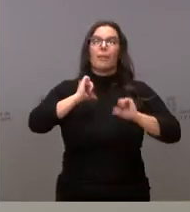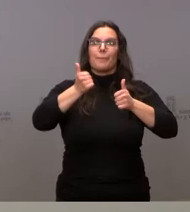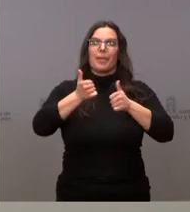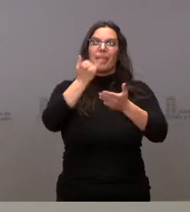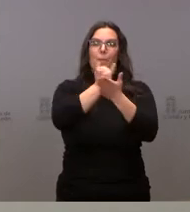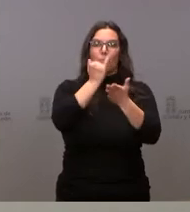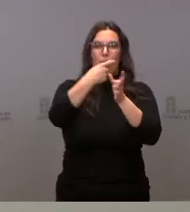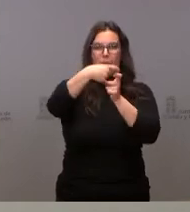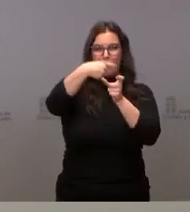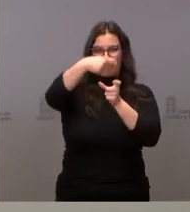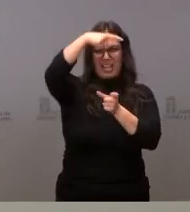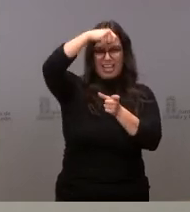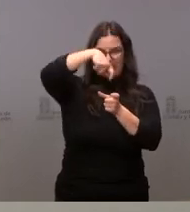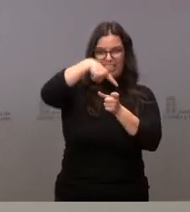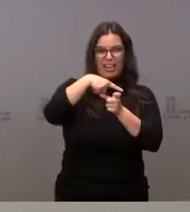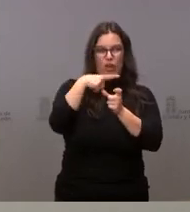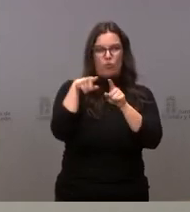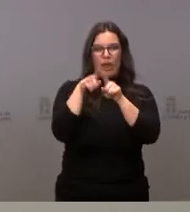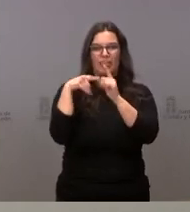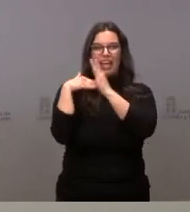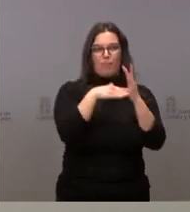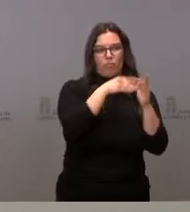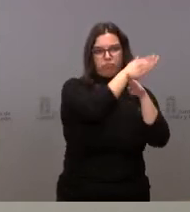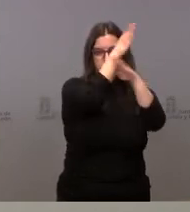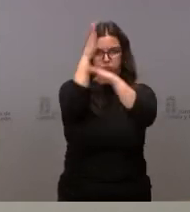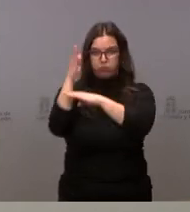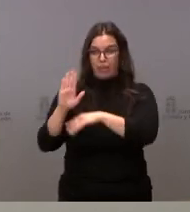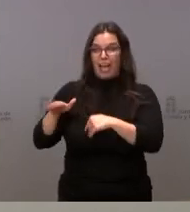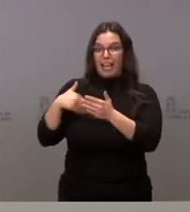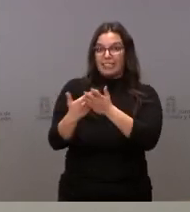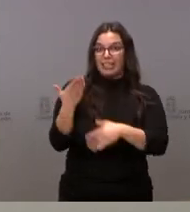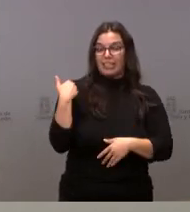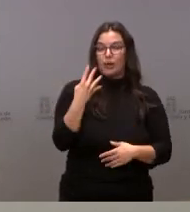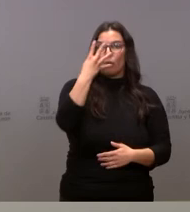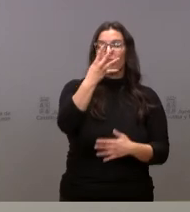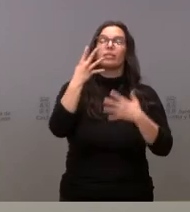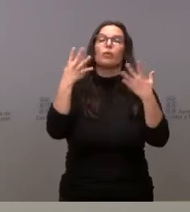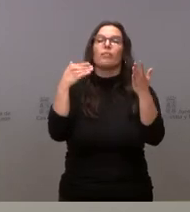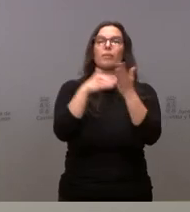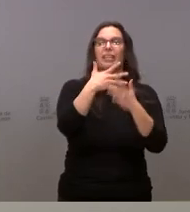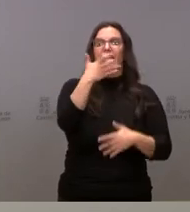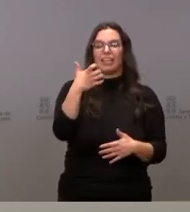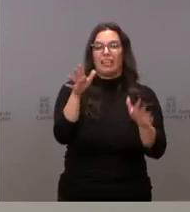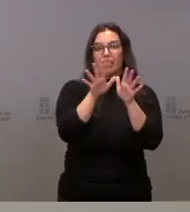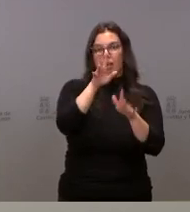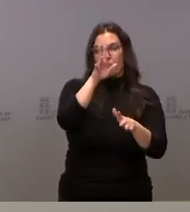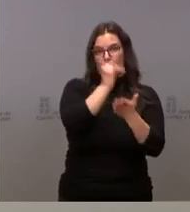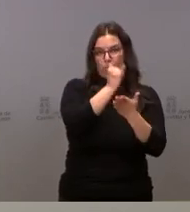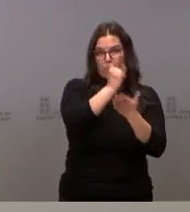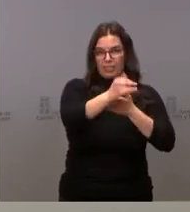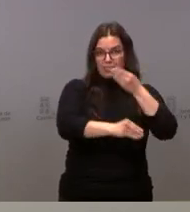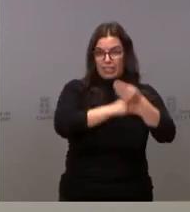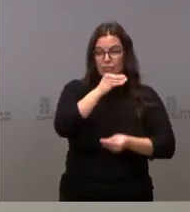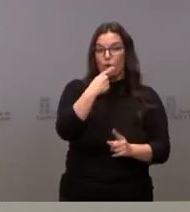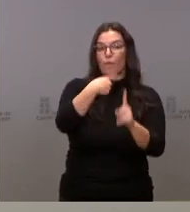test de antígenos hasta el día de ayer se han realizado un total de 49 mil 500 tres pruebas con un número de